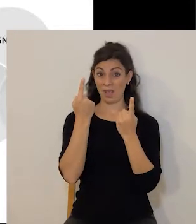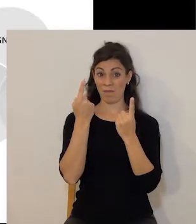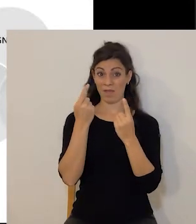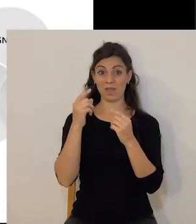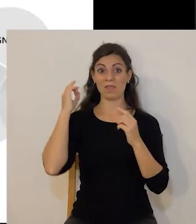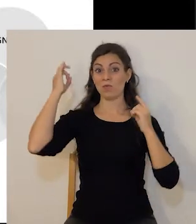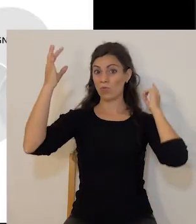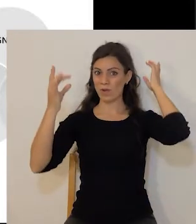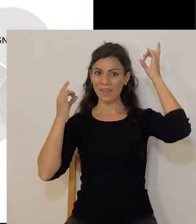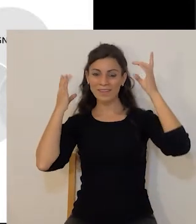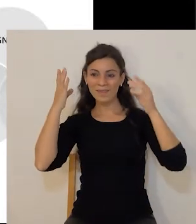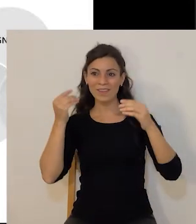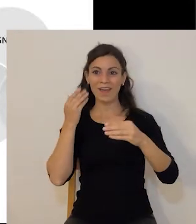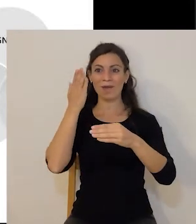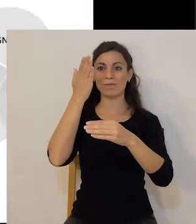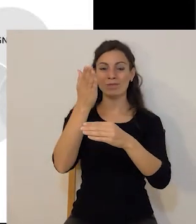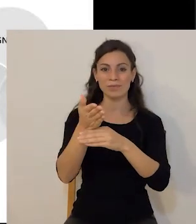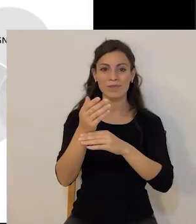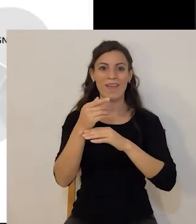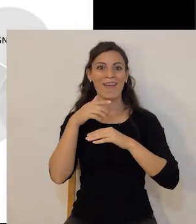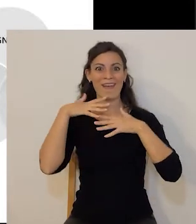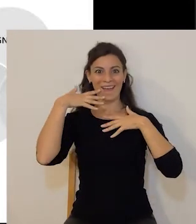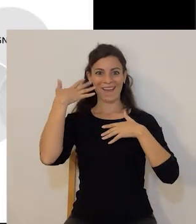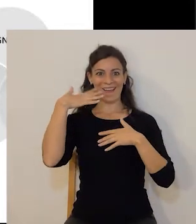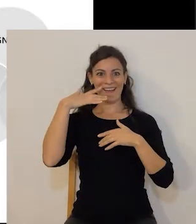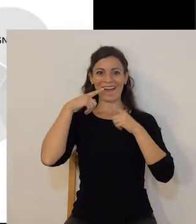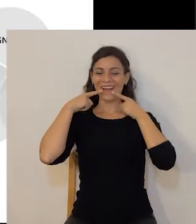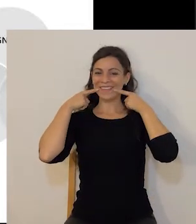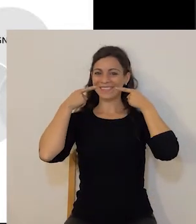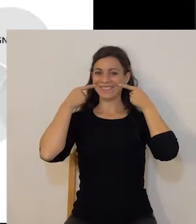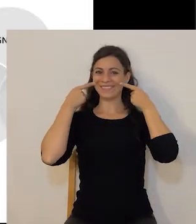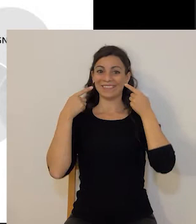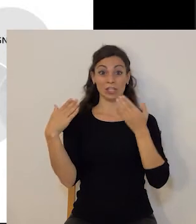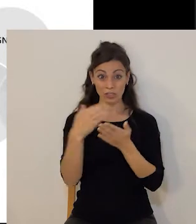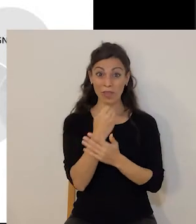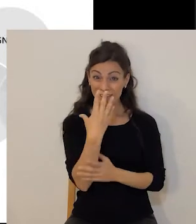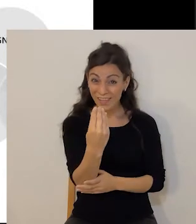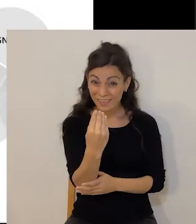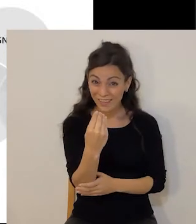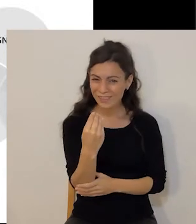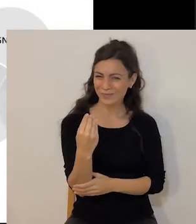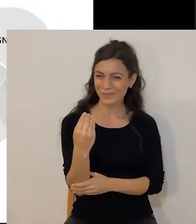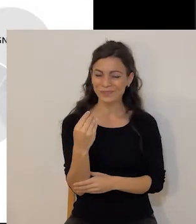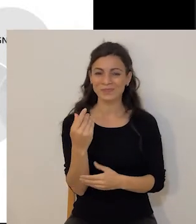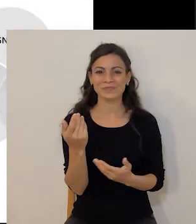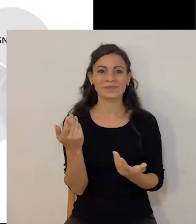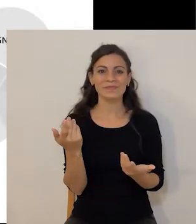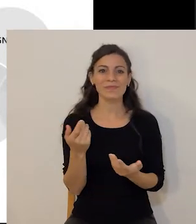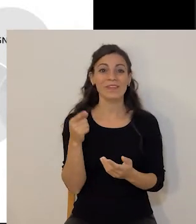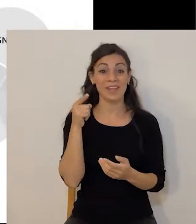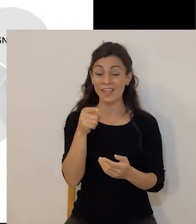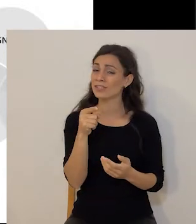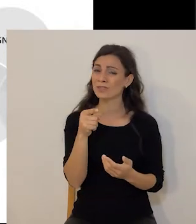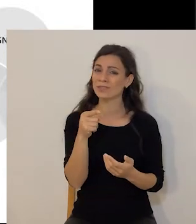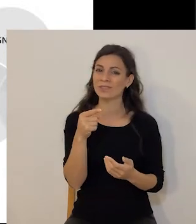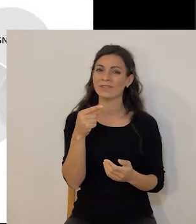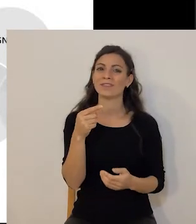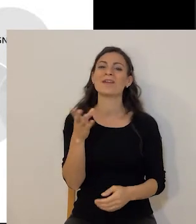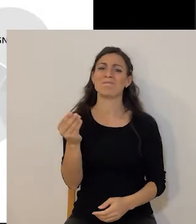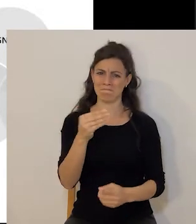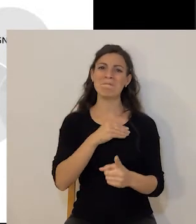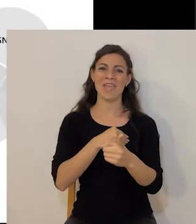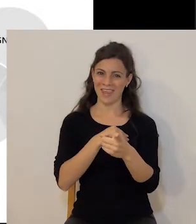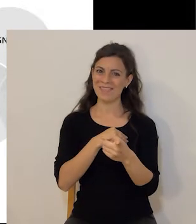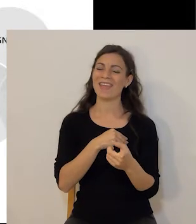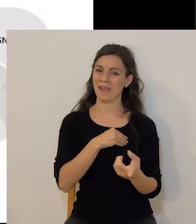de una actividad riendo. Vale, todos comprendéis, ¿no? Es decir, nada más que eso merece la